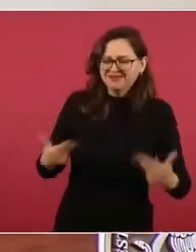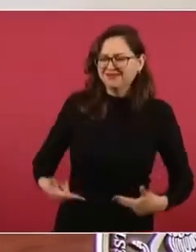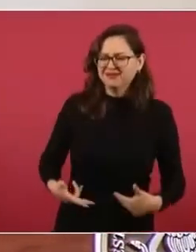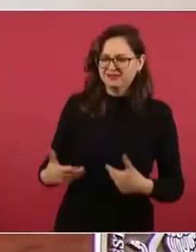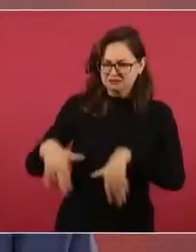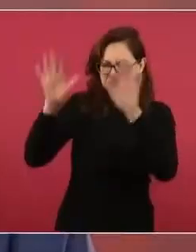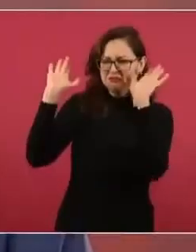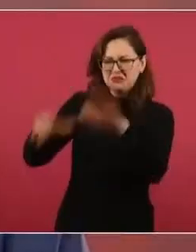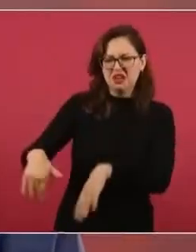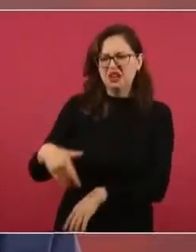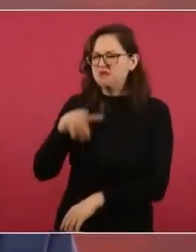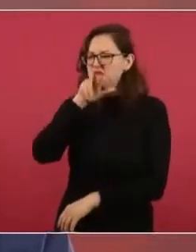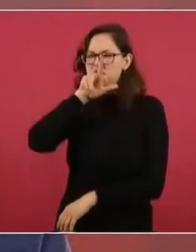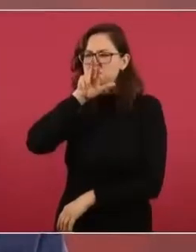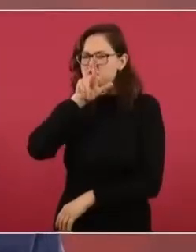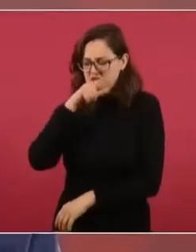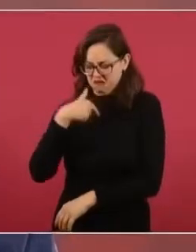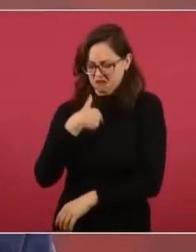humanos?